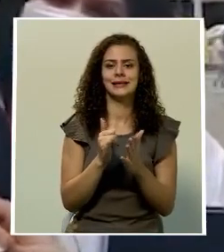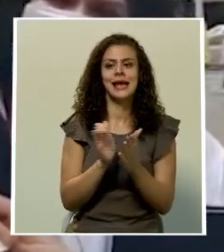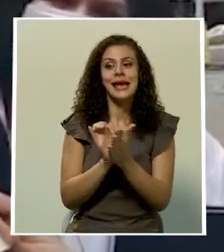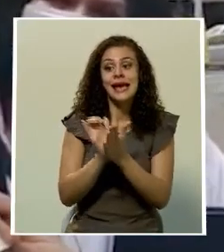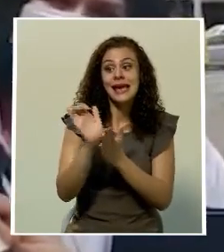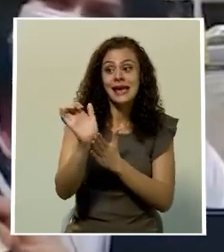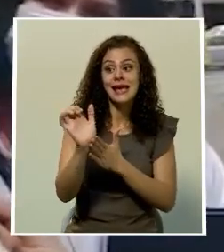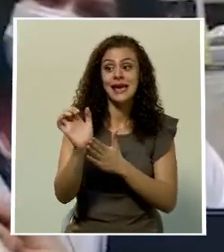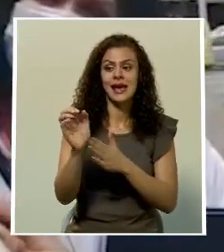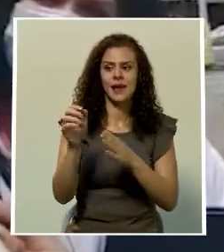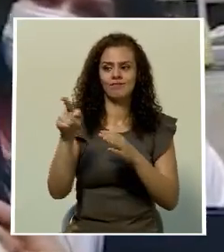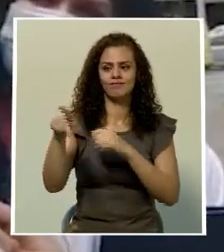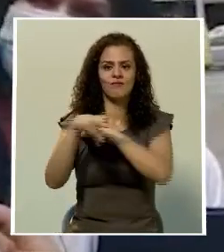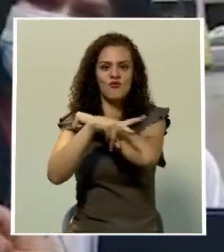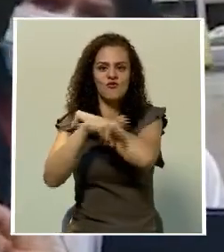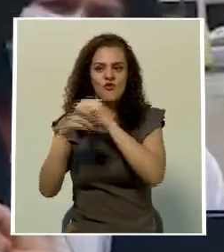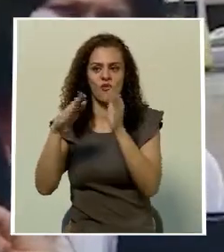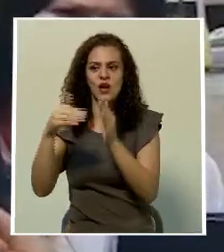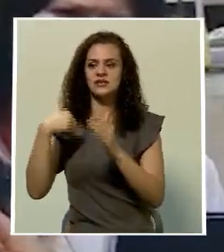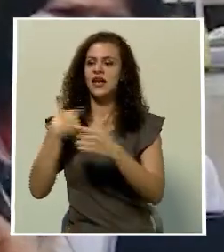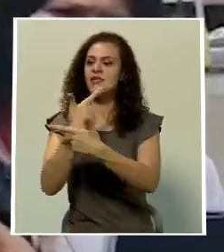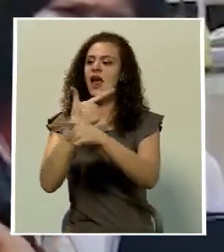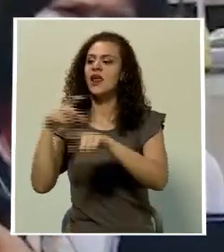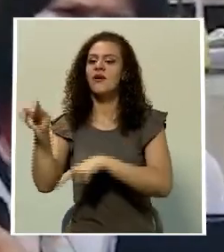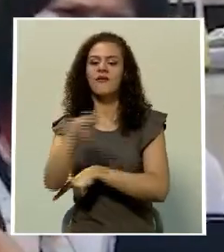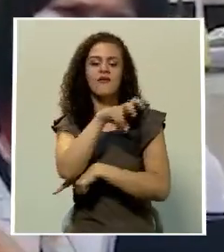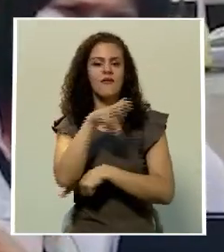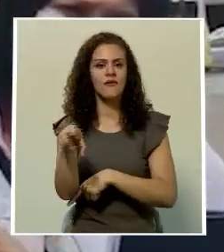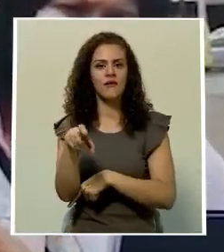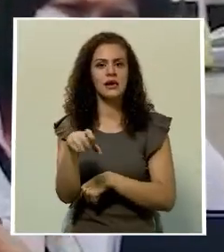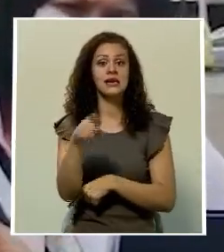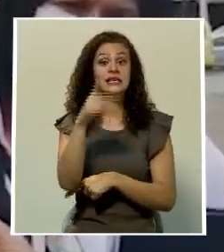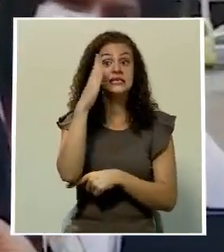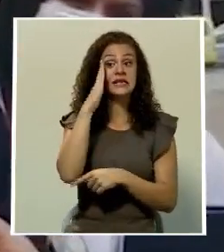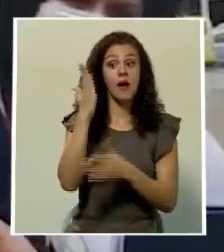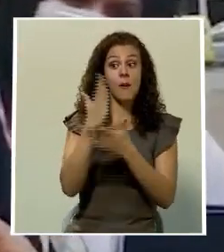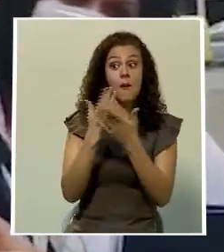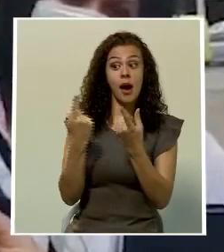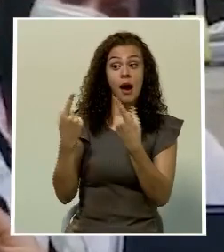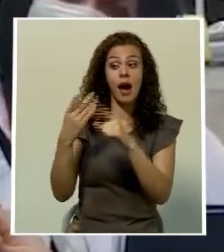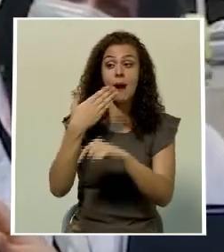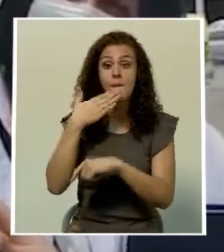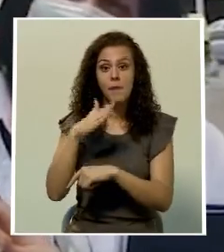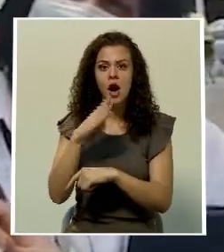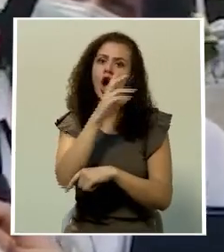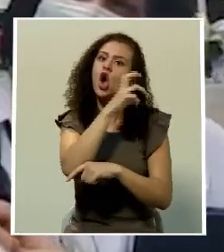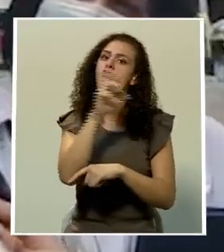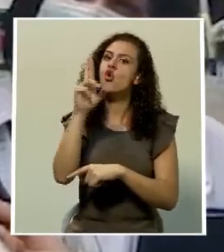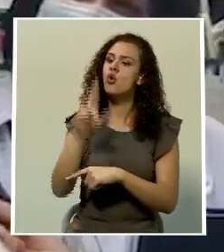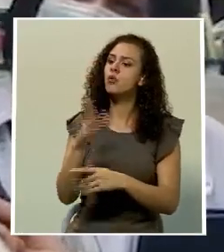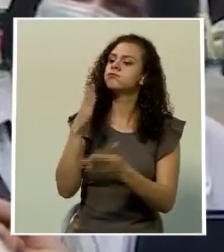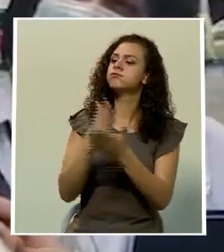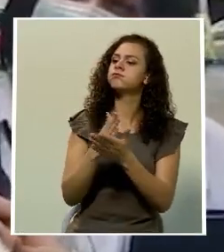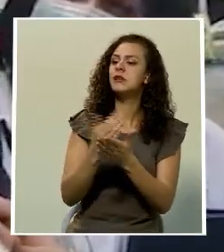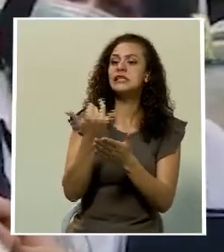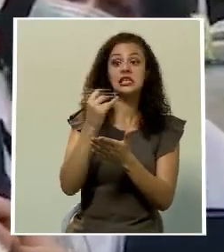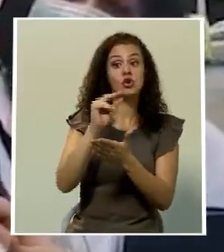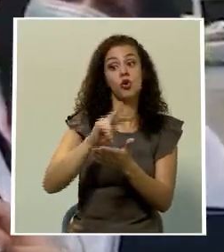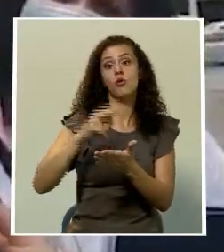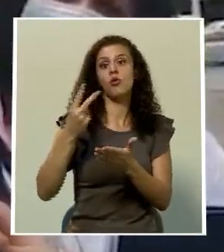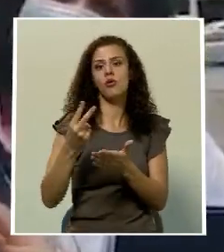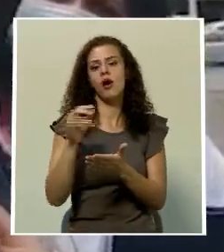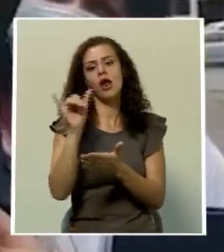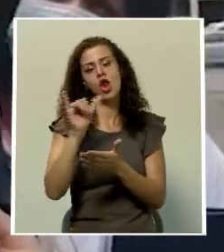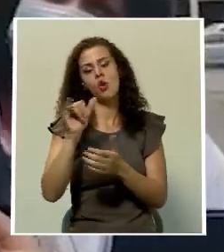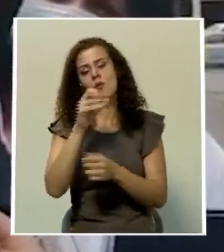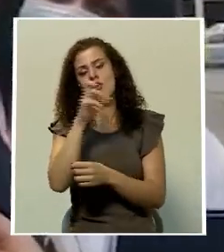el crimen organizado se sienta a la libre y moverse de un lado a otro. Sabe que si comete un crimen aquí, Costa Rica se agarrará, y si lo hace viceversa, va a